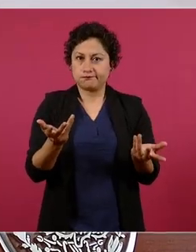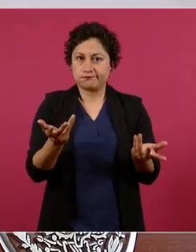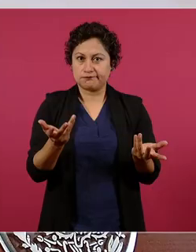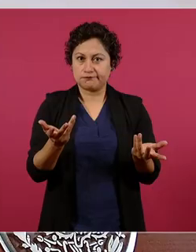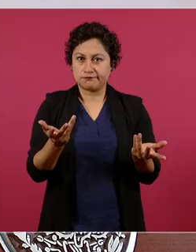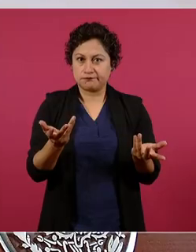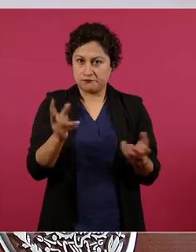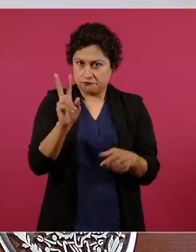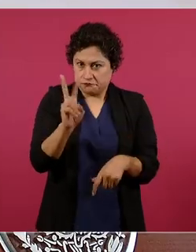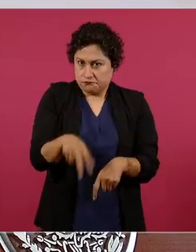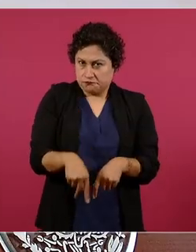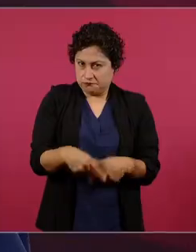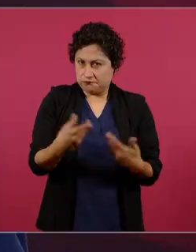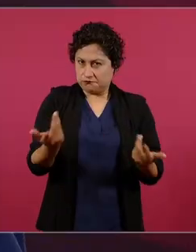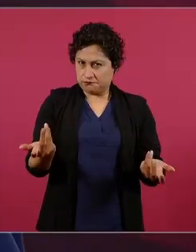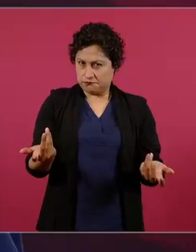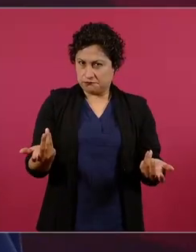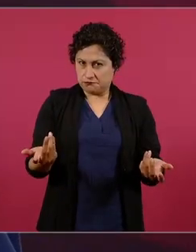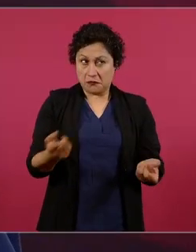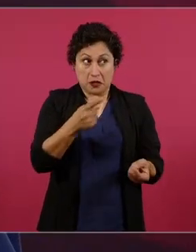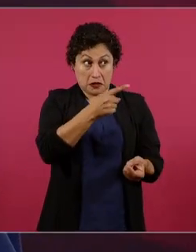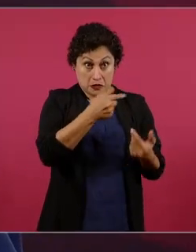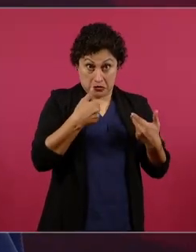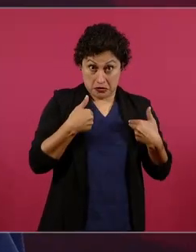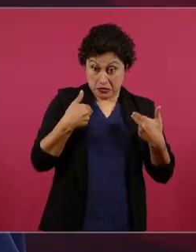Ese legado.